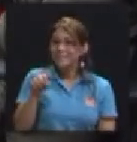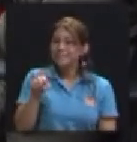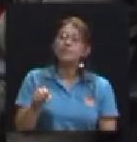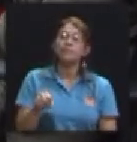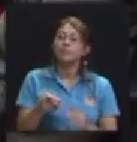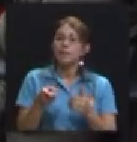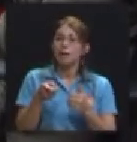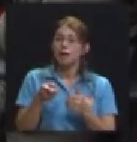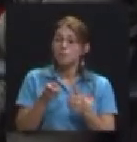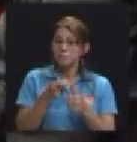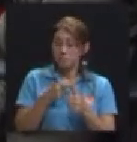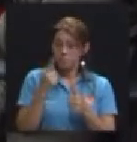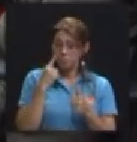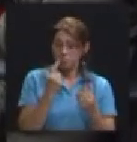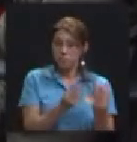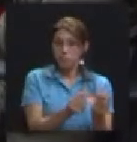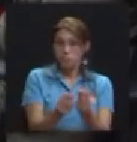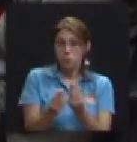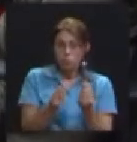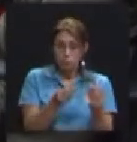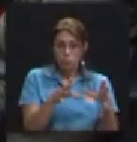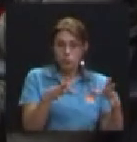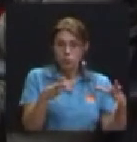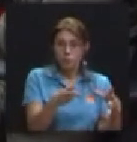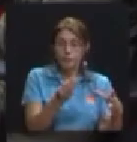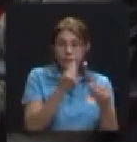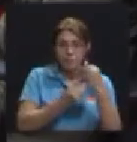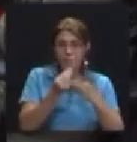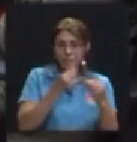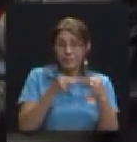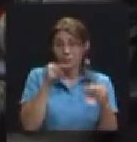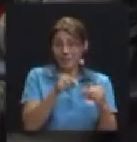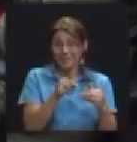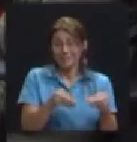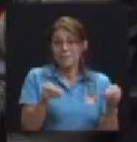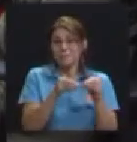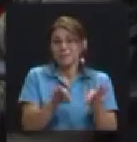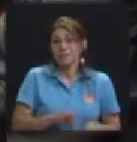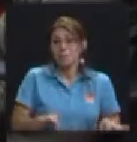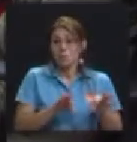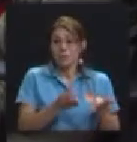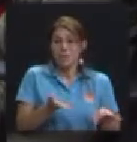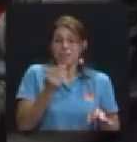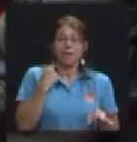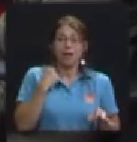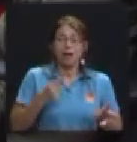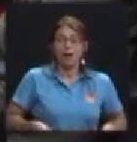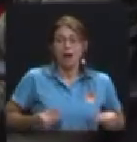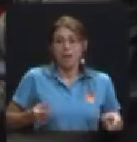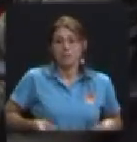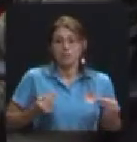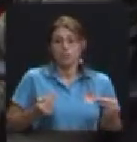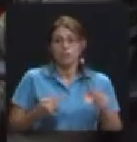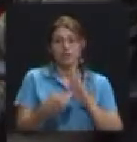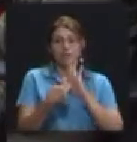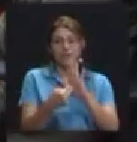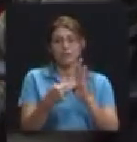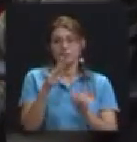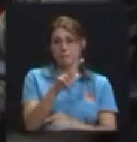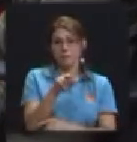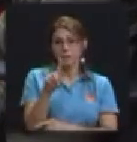alimentos, de alimentación, que es el más importante dentro del gasto que tienen los hogares, que representa como el 31% en